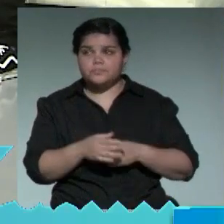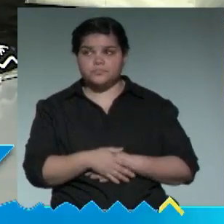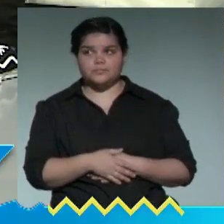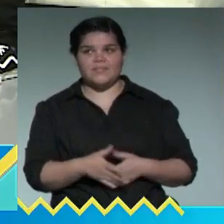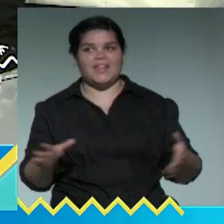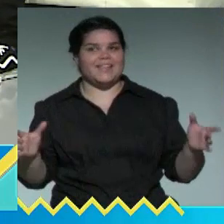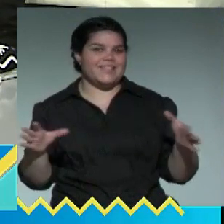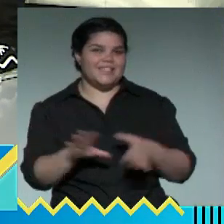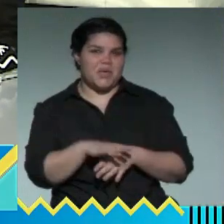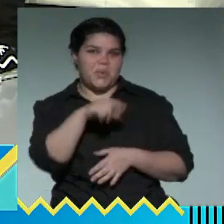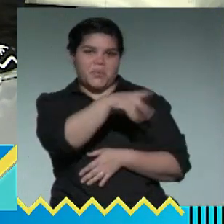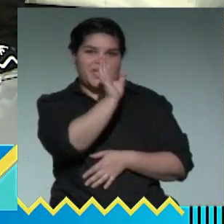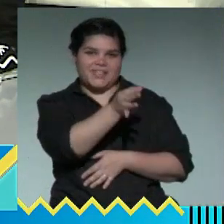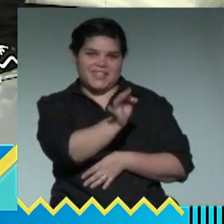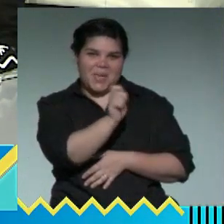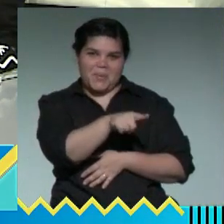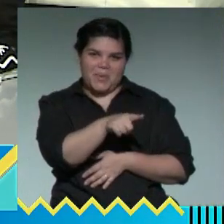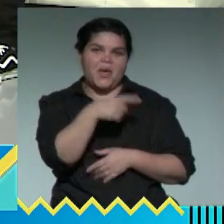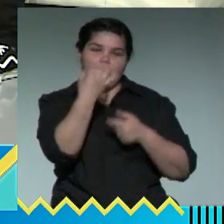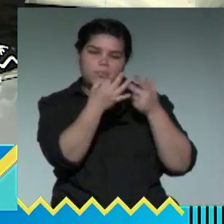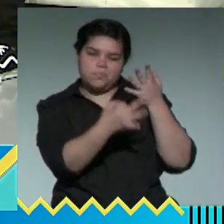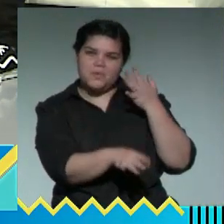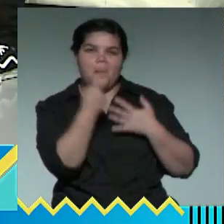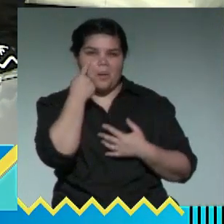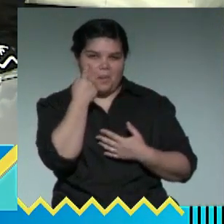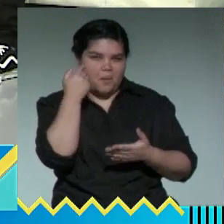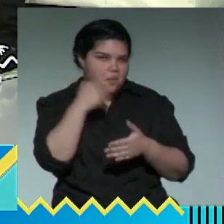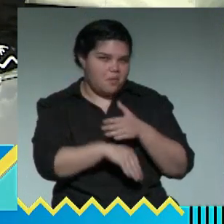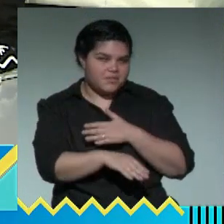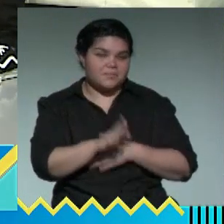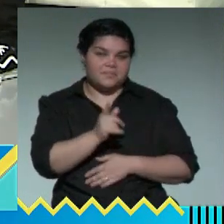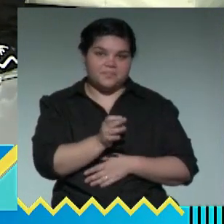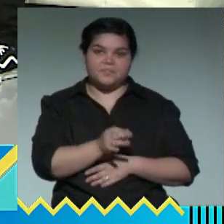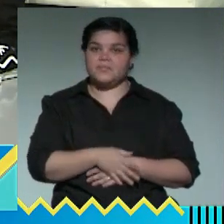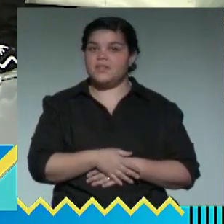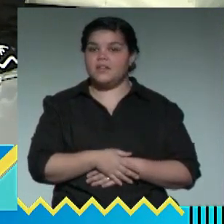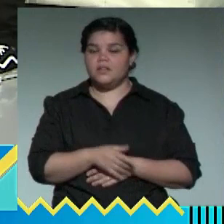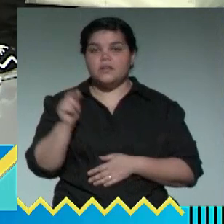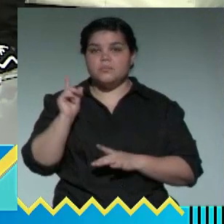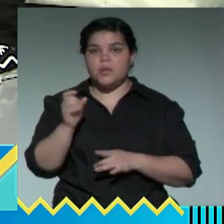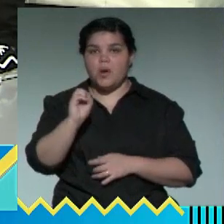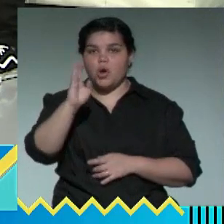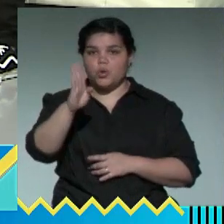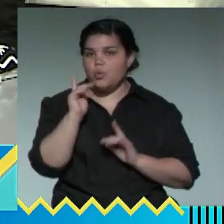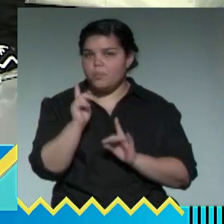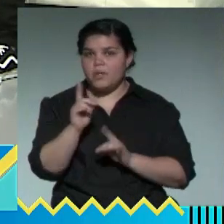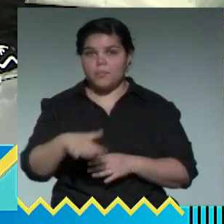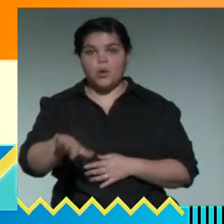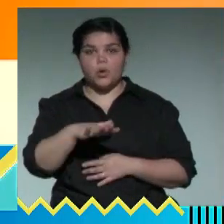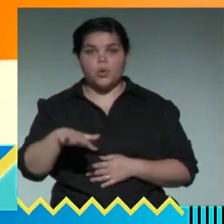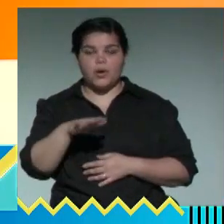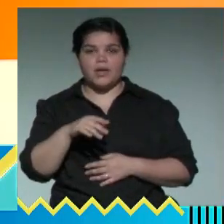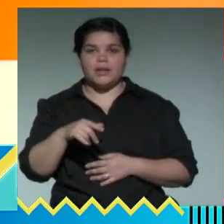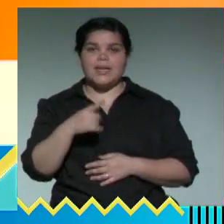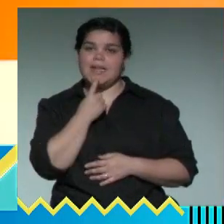seguramente me pueda ayudar, que tiene como más detalles, pero... se origina de que se iban al mismo club, ahí al club de River